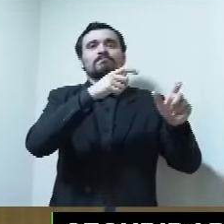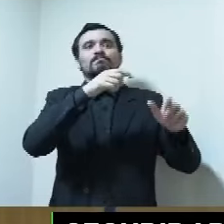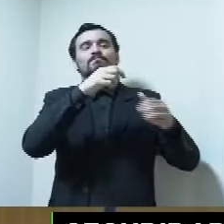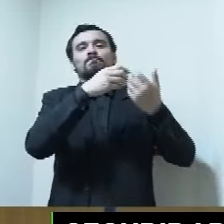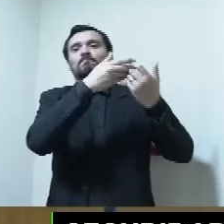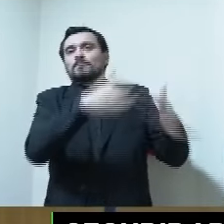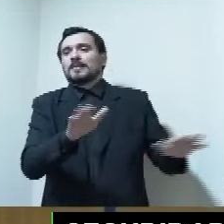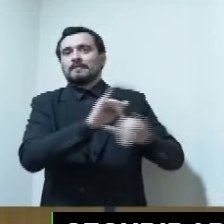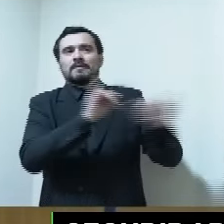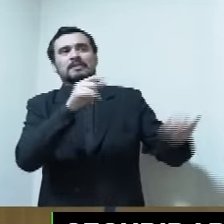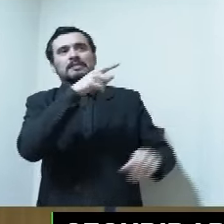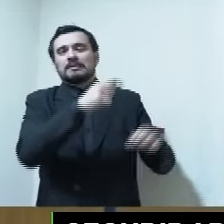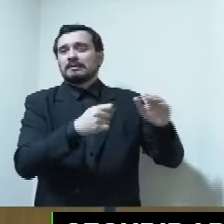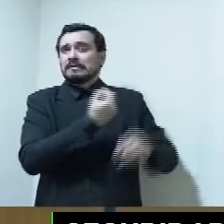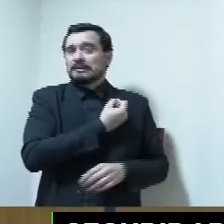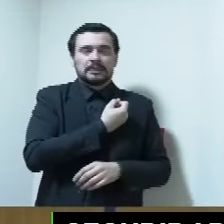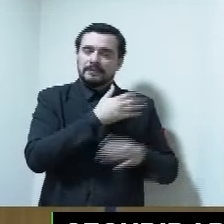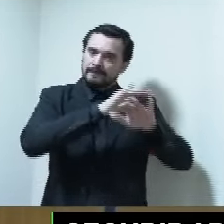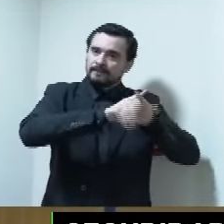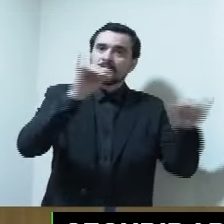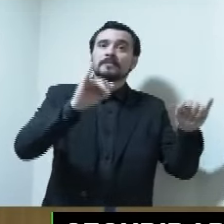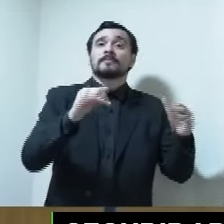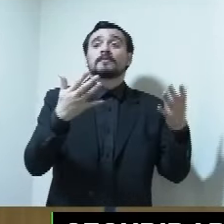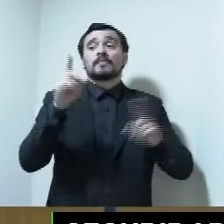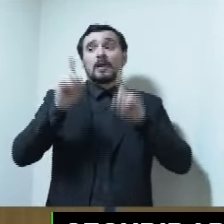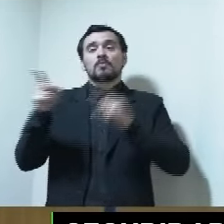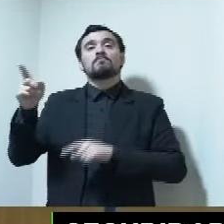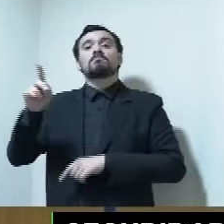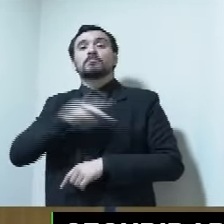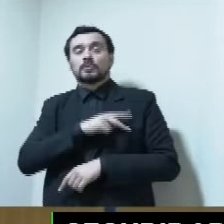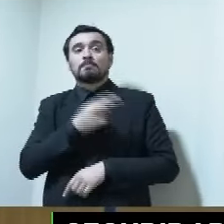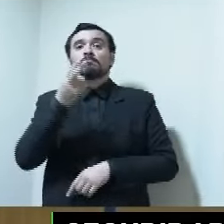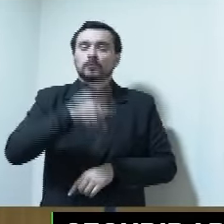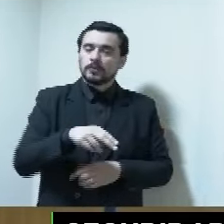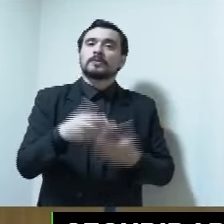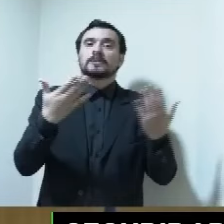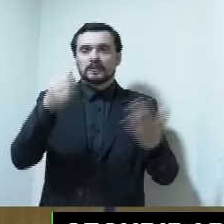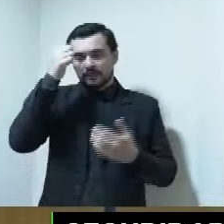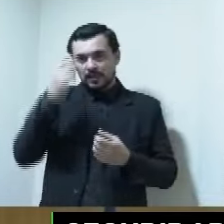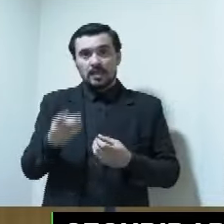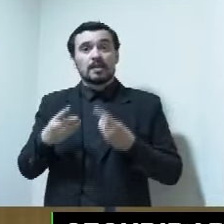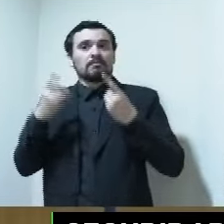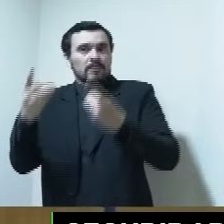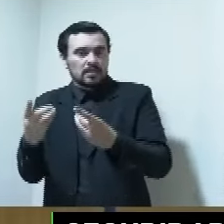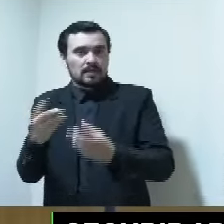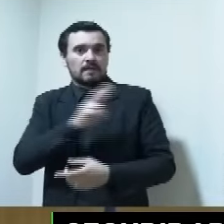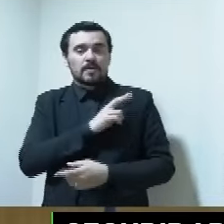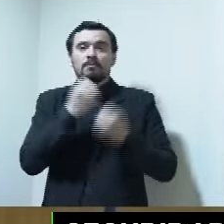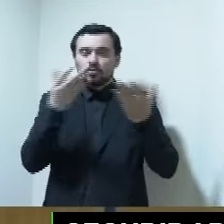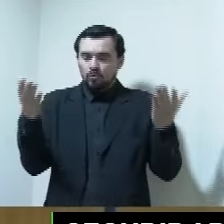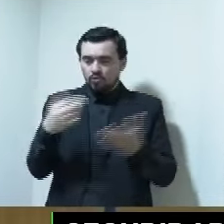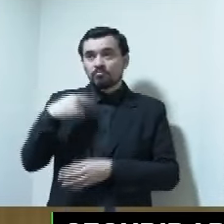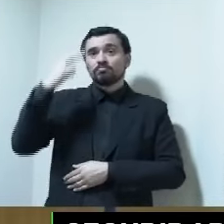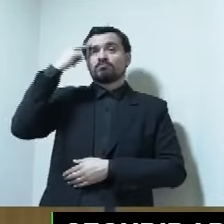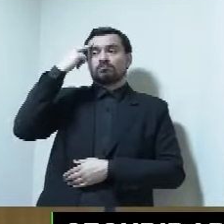la comodidad, la familia, incluso la vida, por los compatriotas. Por eso, hoy quiero hacer un homenaje frente a todos ustedes, a